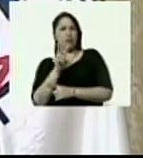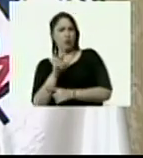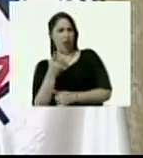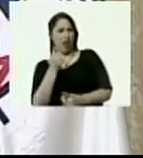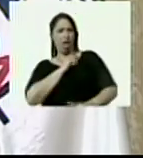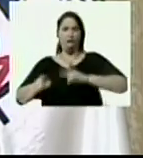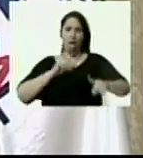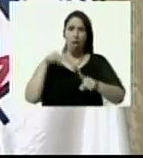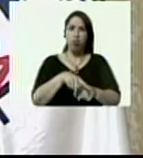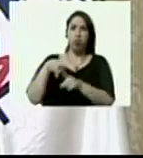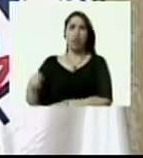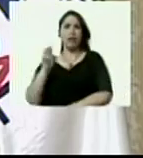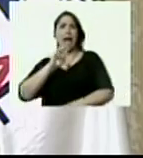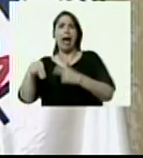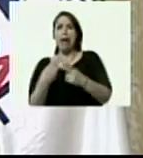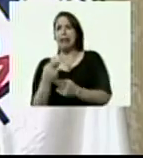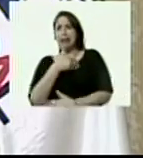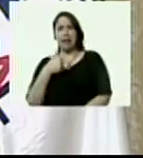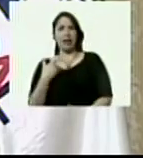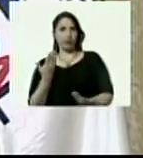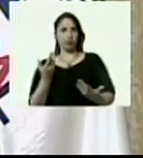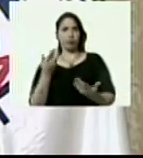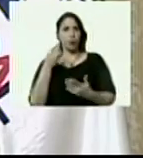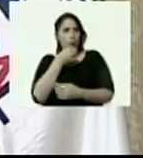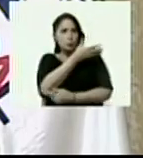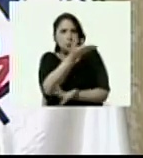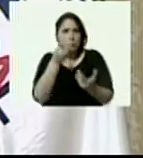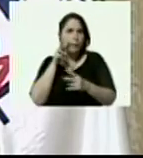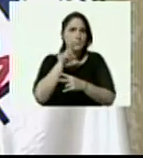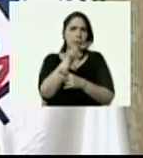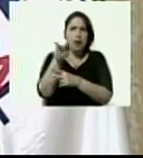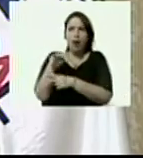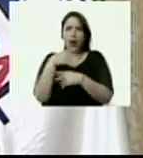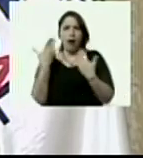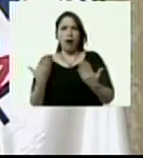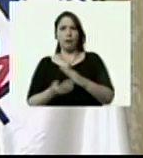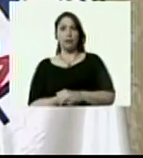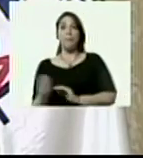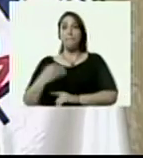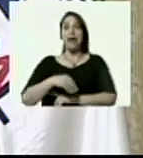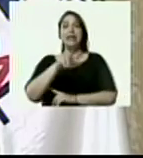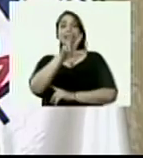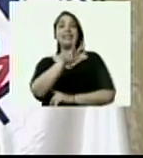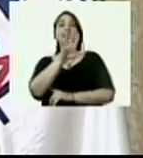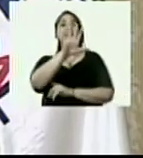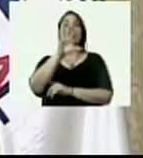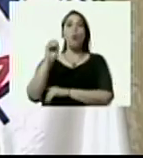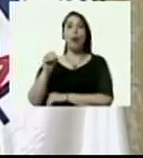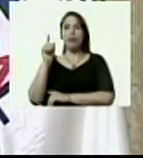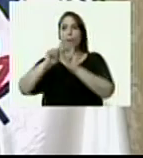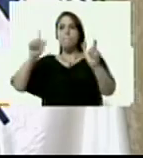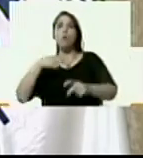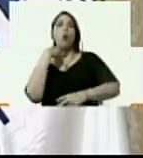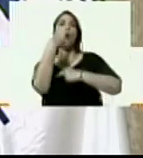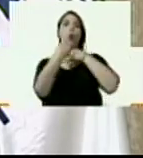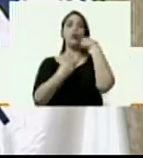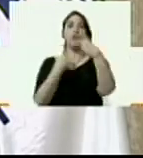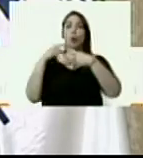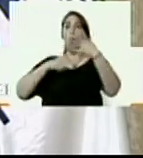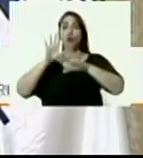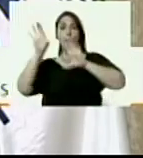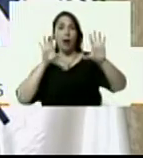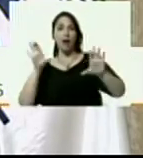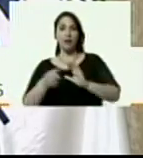dictadura que nadie la quiere ustedes vieron allí bueno más de 350 delegados tuvimos